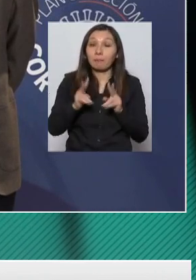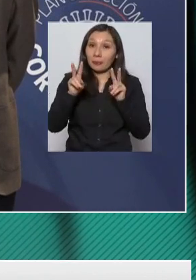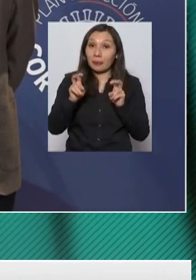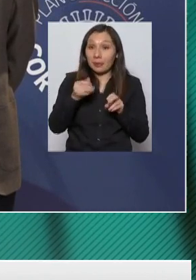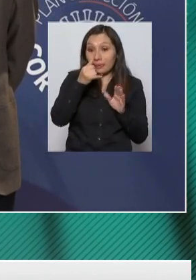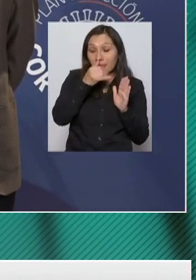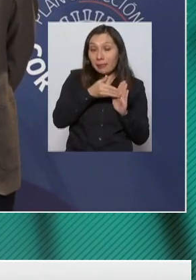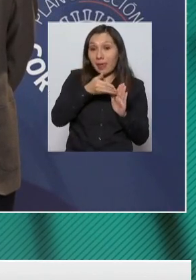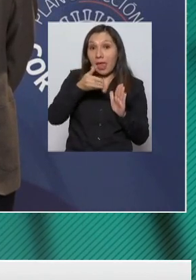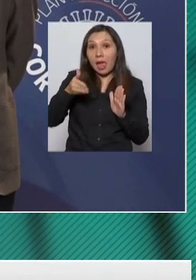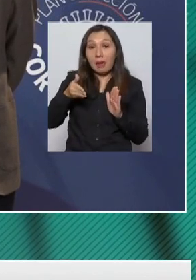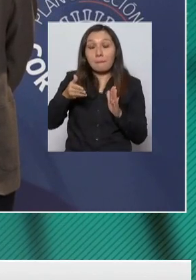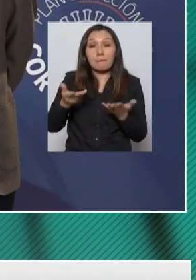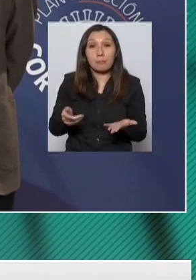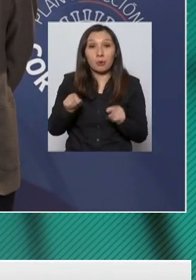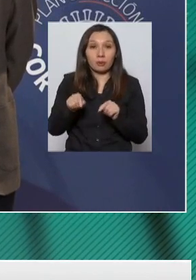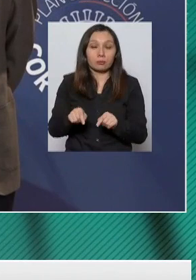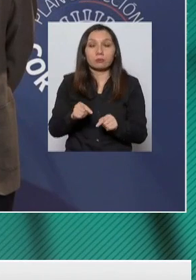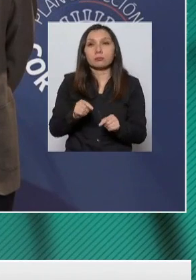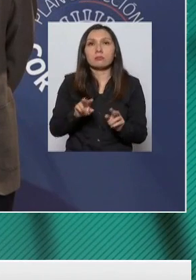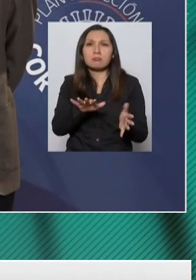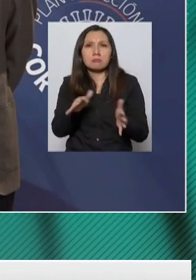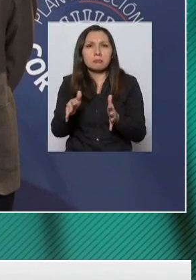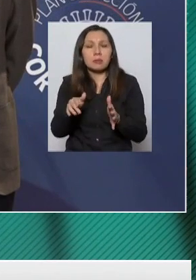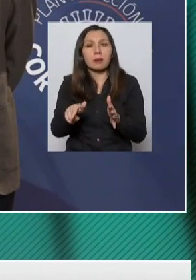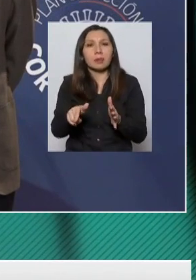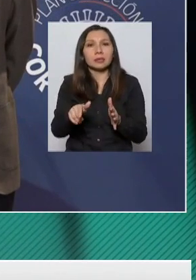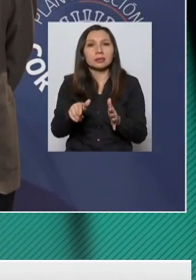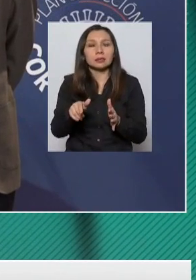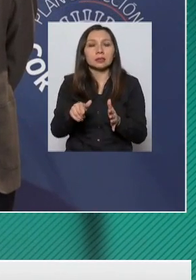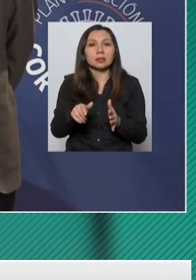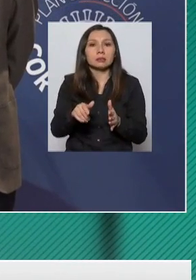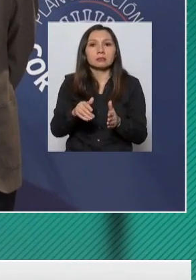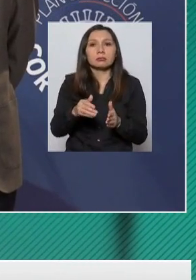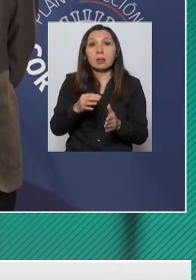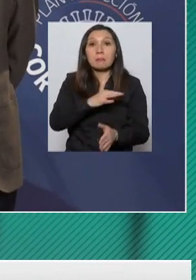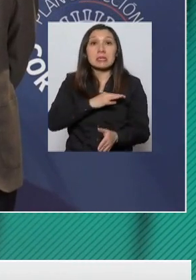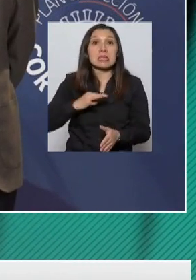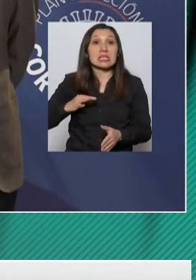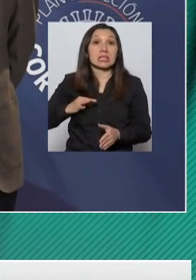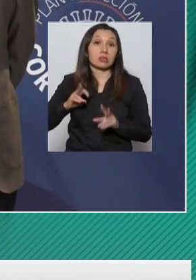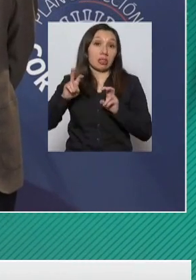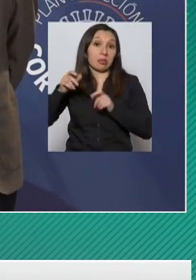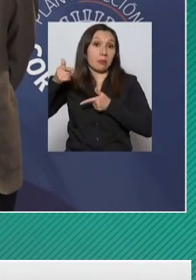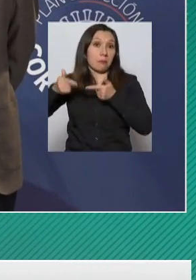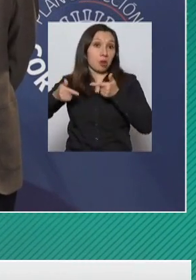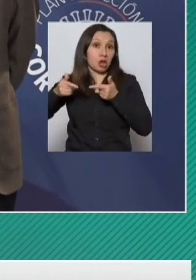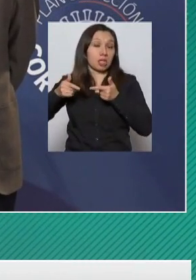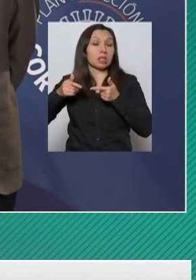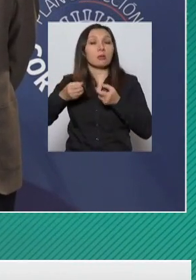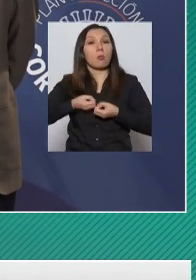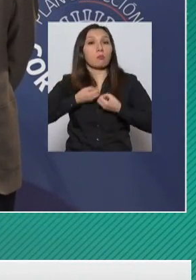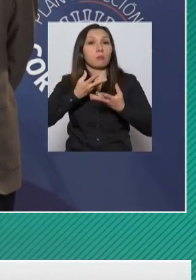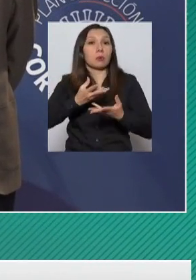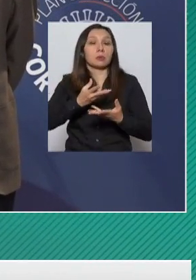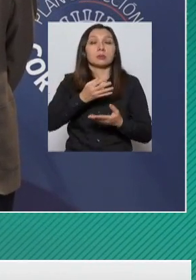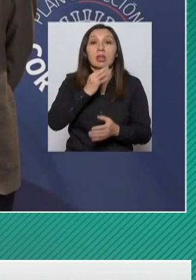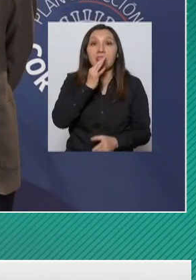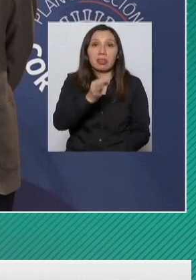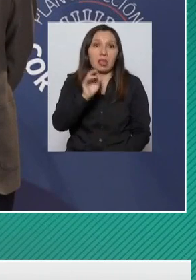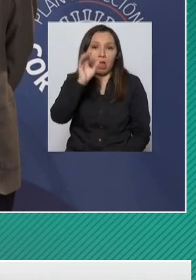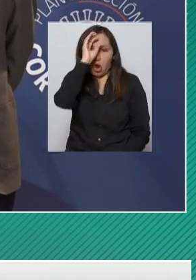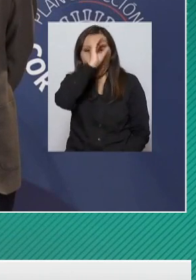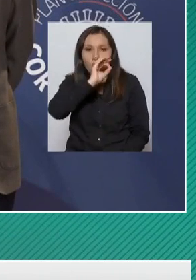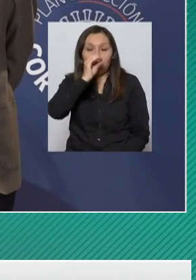temporalidad de esto corresponde más bien a los ministros del sector político manifestarse sobre ello